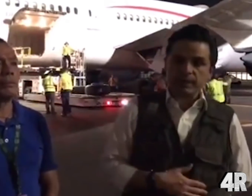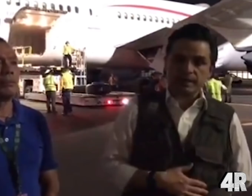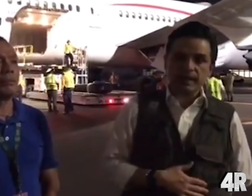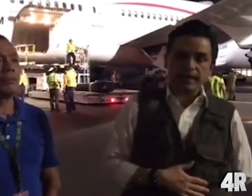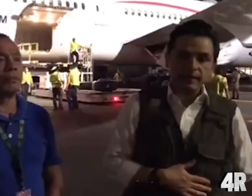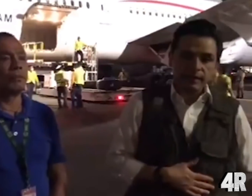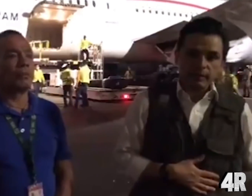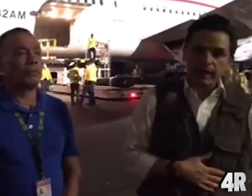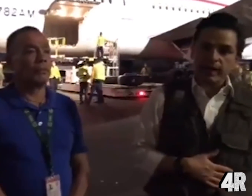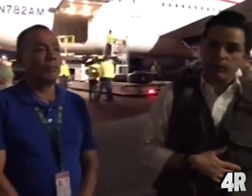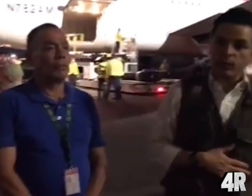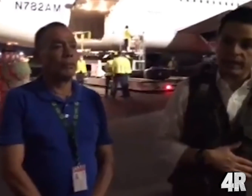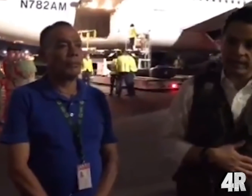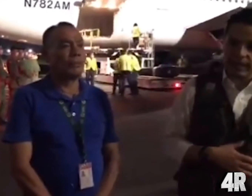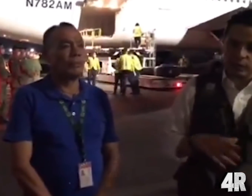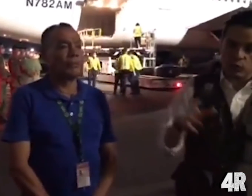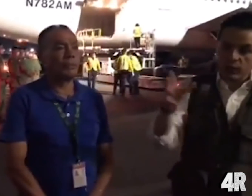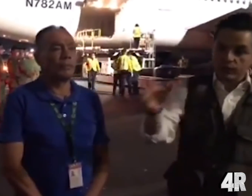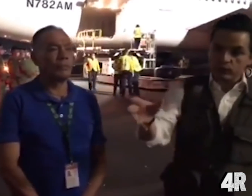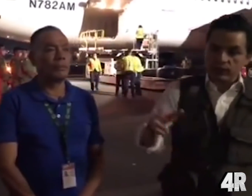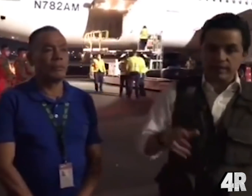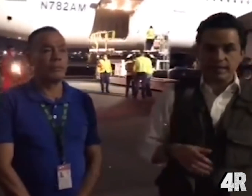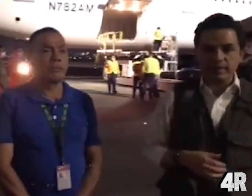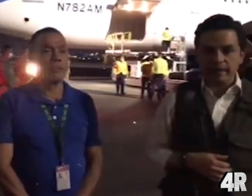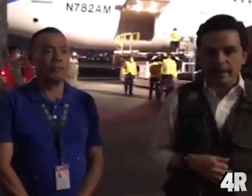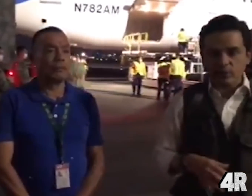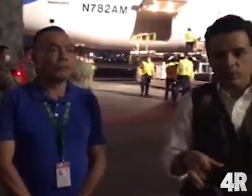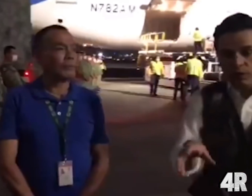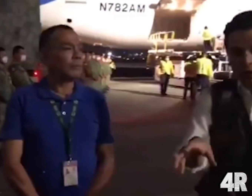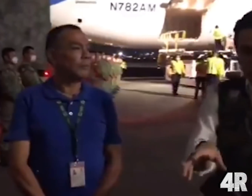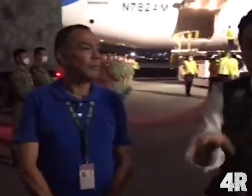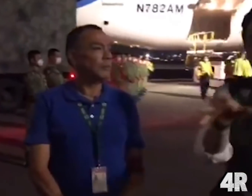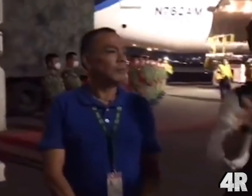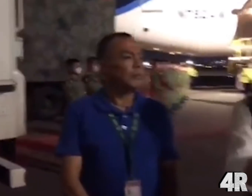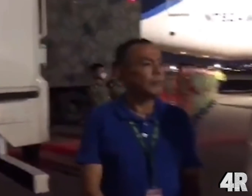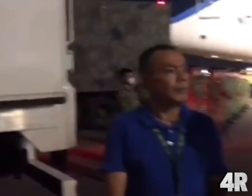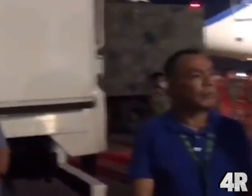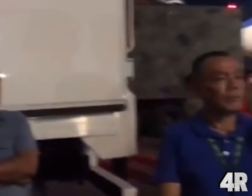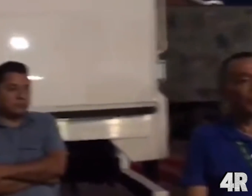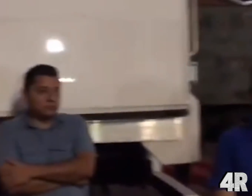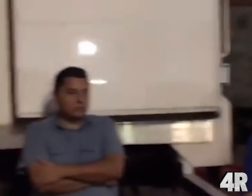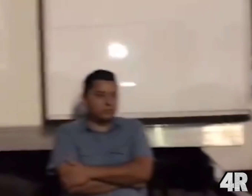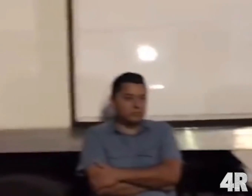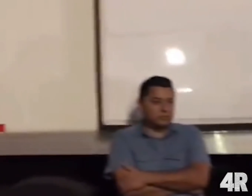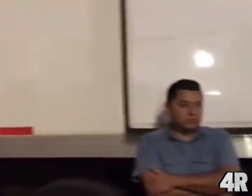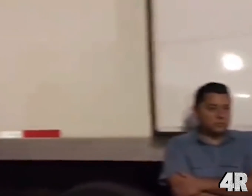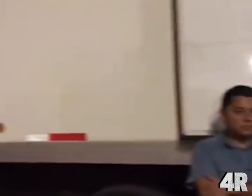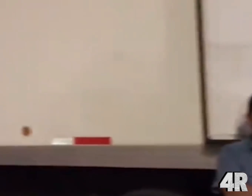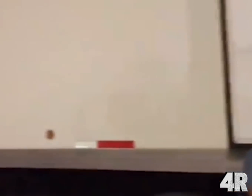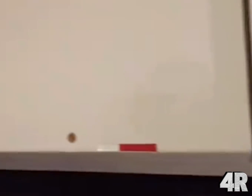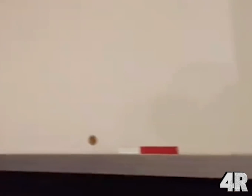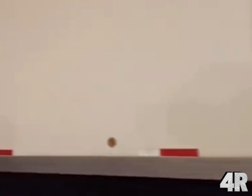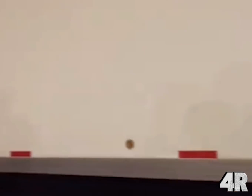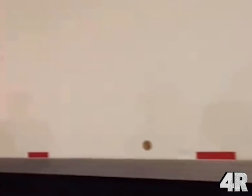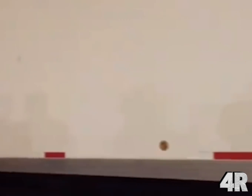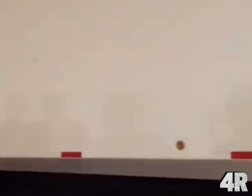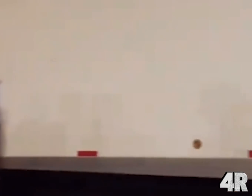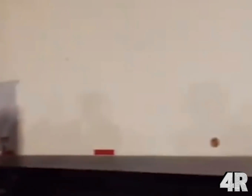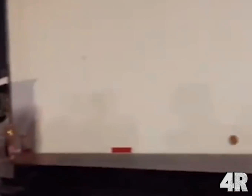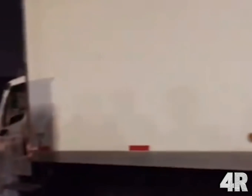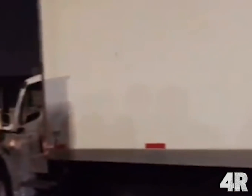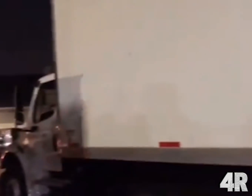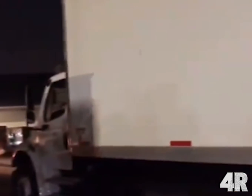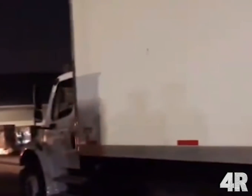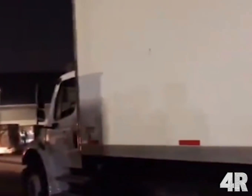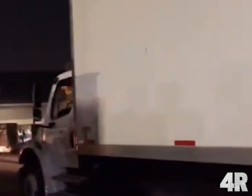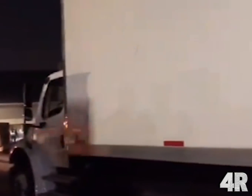nuestra capacidad para movilizar esto a nuestro almacén de Vallejo, donde ya tenemos otras unidades precargadas con otros